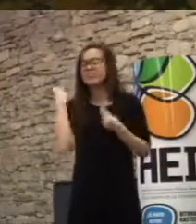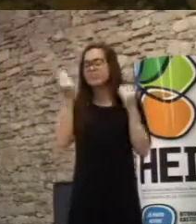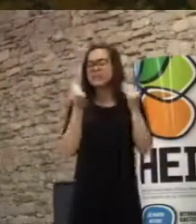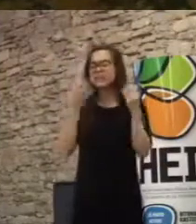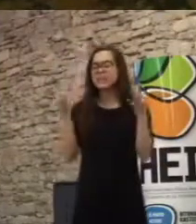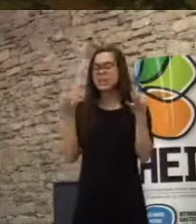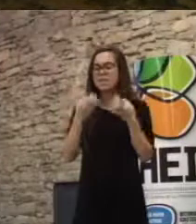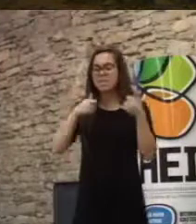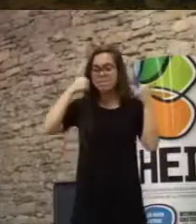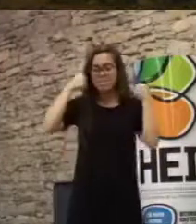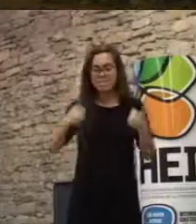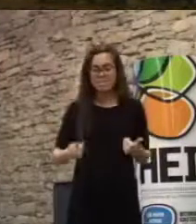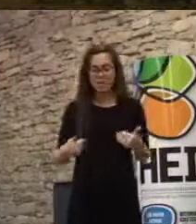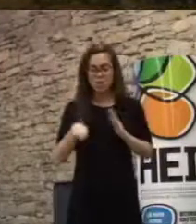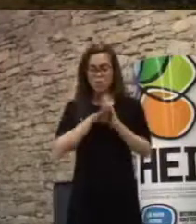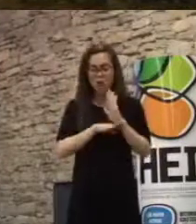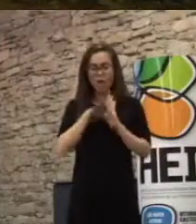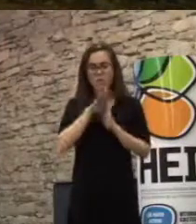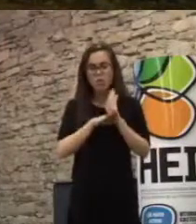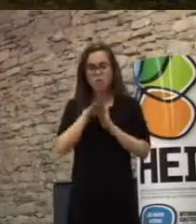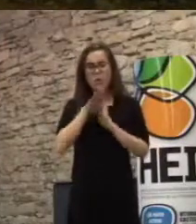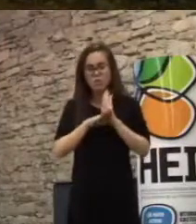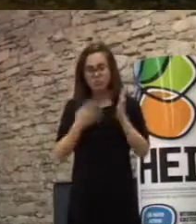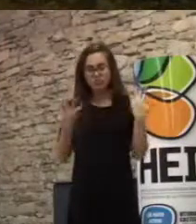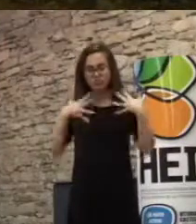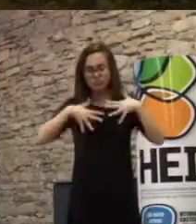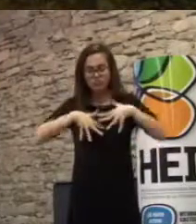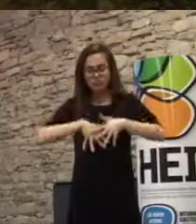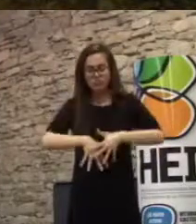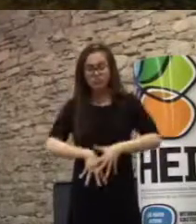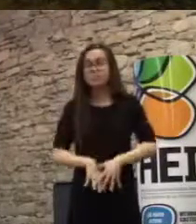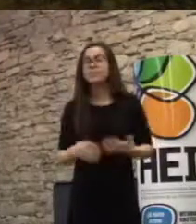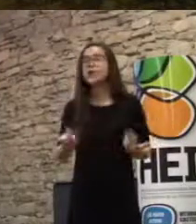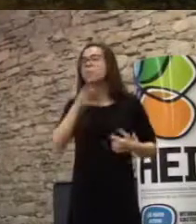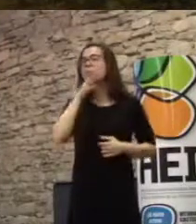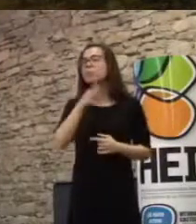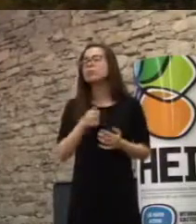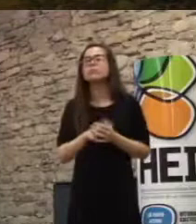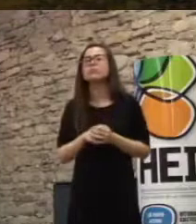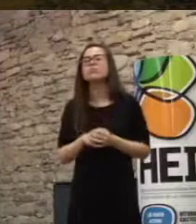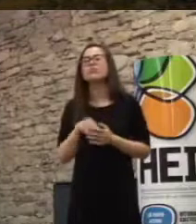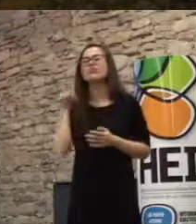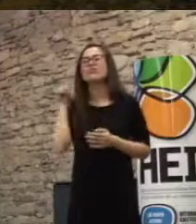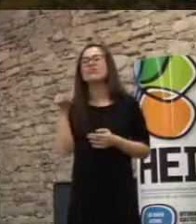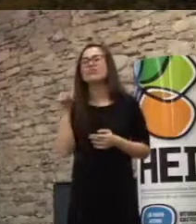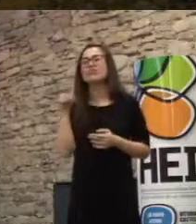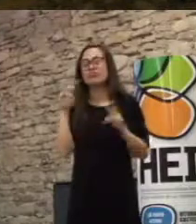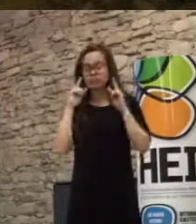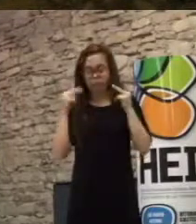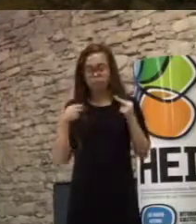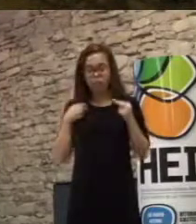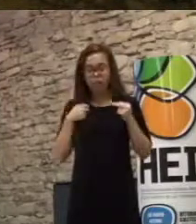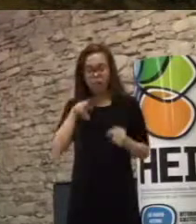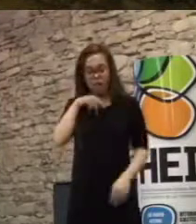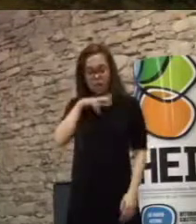día programándose a sí mismo a través de lo que se dice porque la historia es que tú vas a pasar muchas horas al día hablando contigo mismo